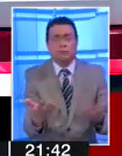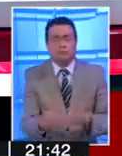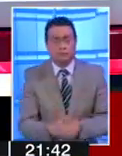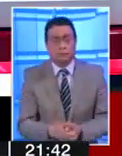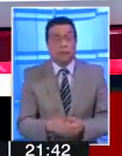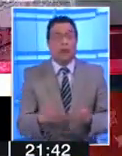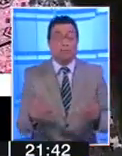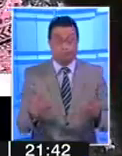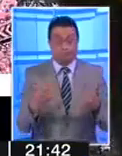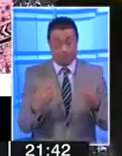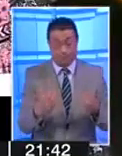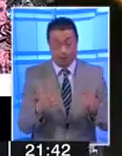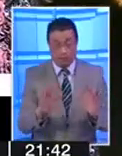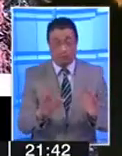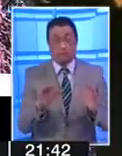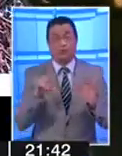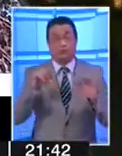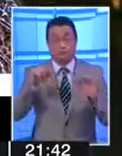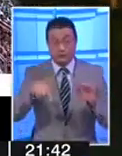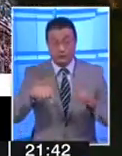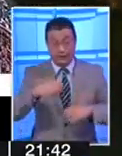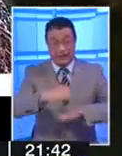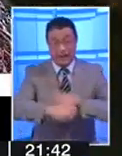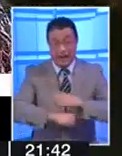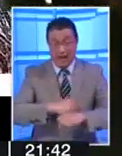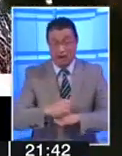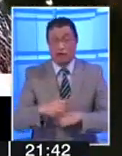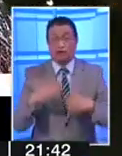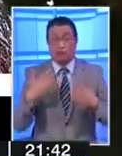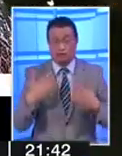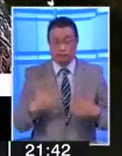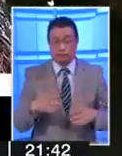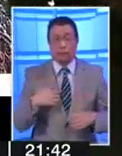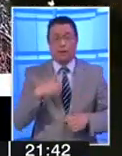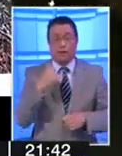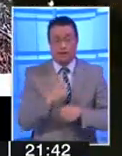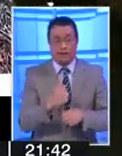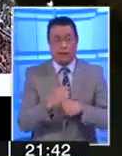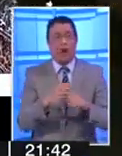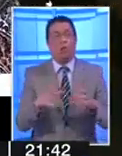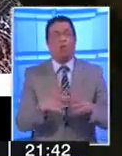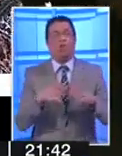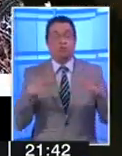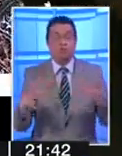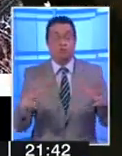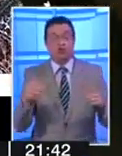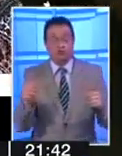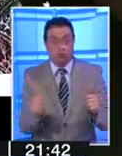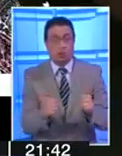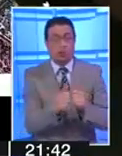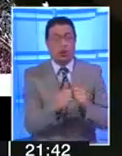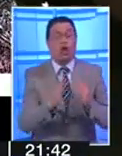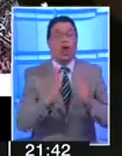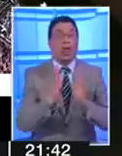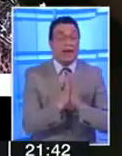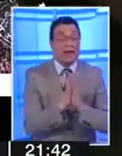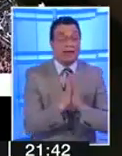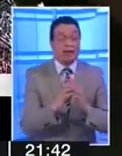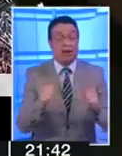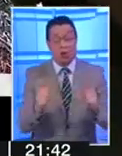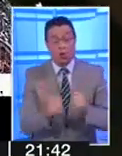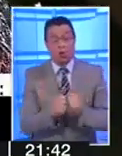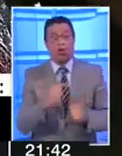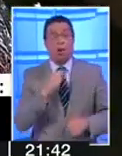Bueno, Daniel, este año hemos trabajado mucho con las iglesias, con el